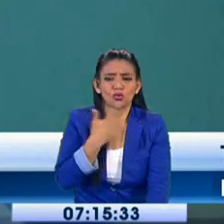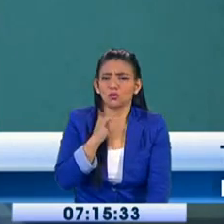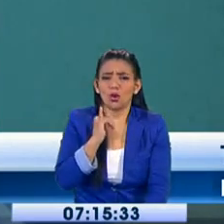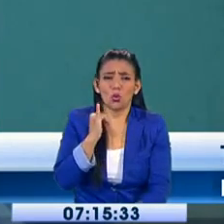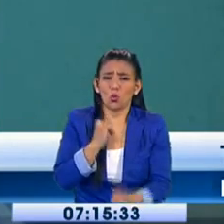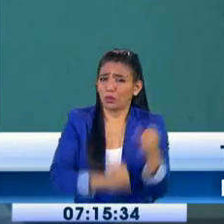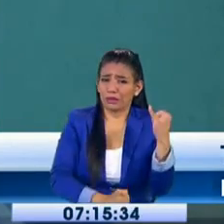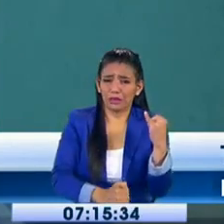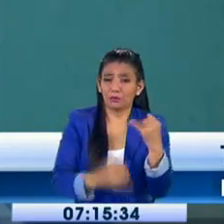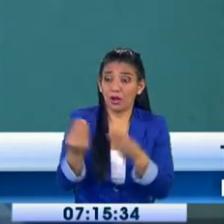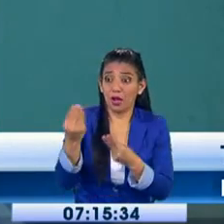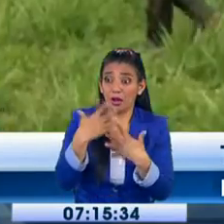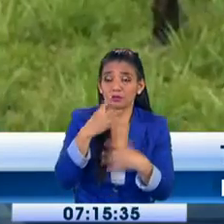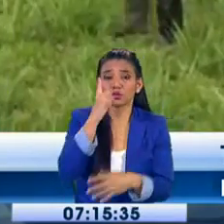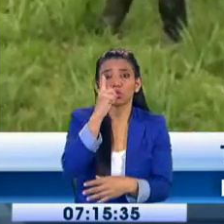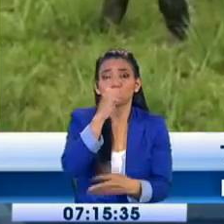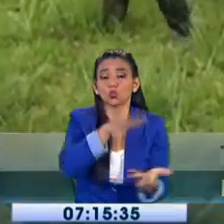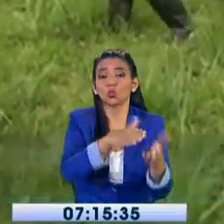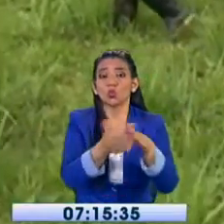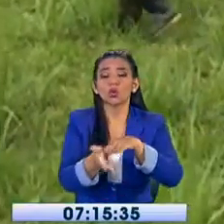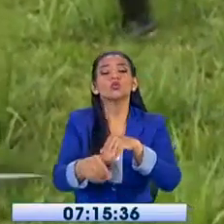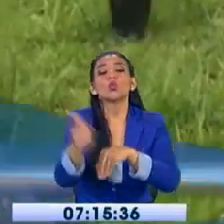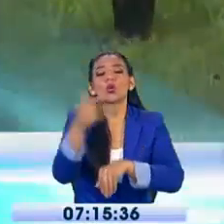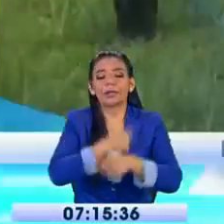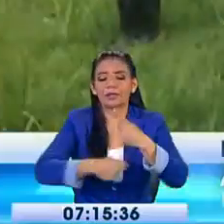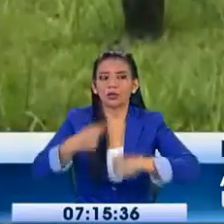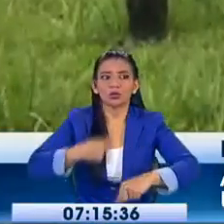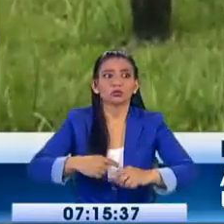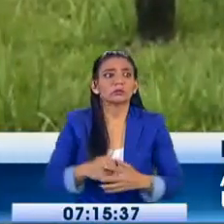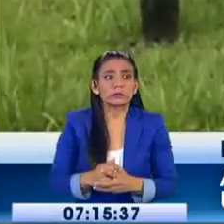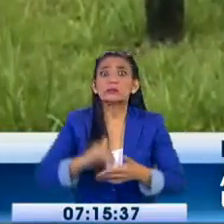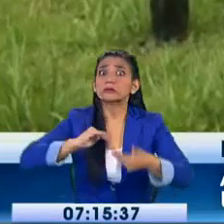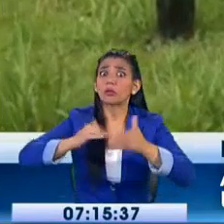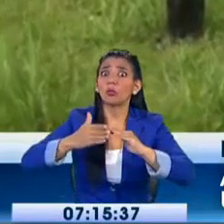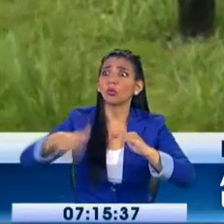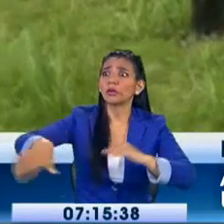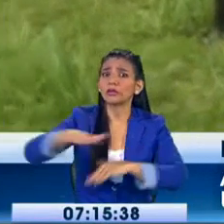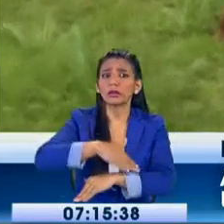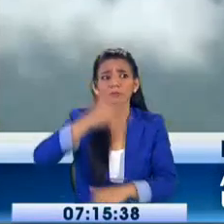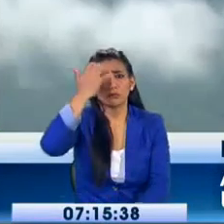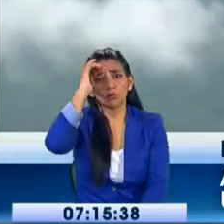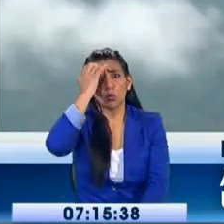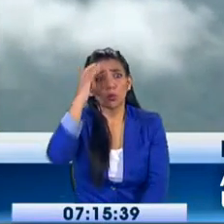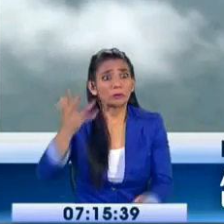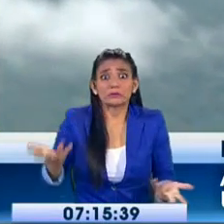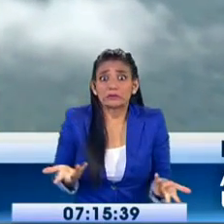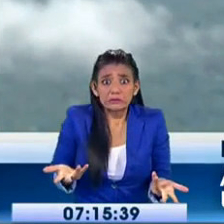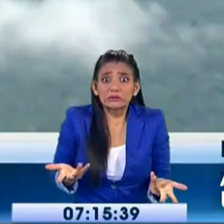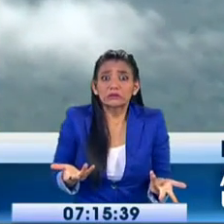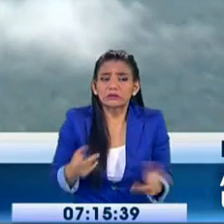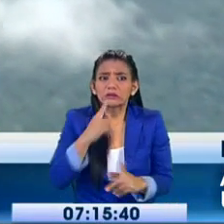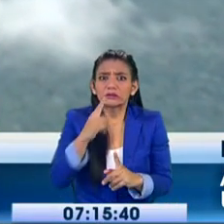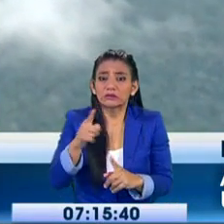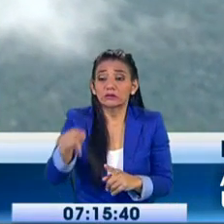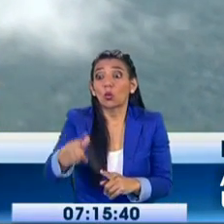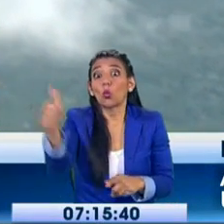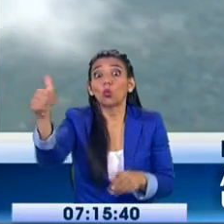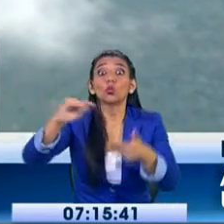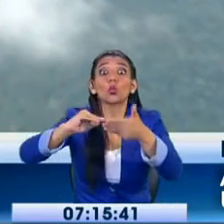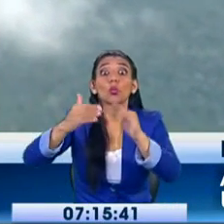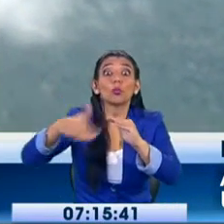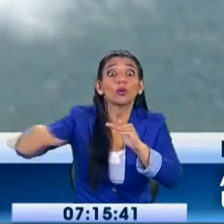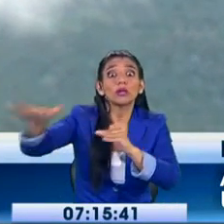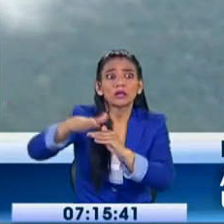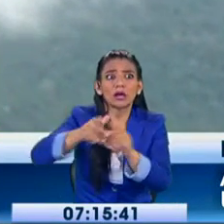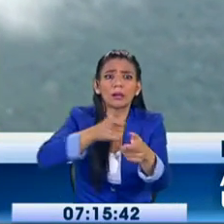tenemos un muerto y un herido. Entre los Guaraní hay preocupación por este nuevo suceso de sangre. Dicen que los ataques de los no contactados pueden